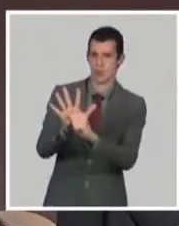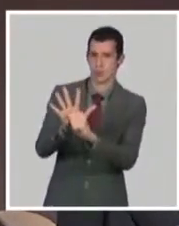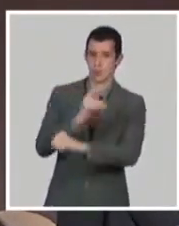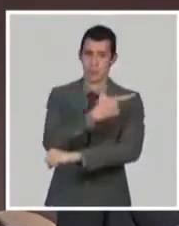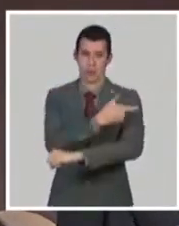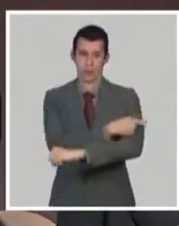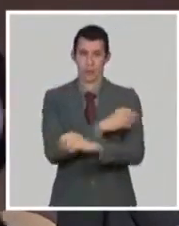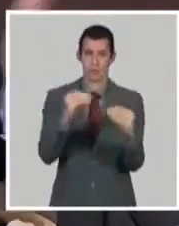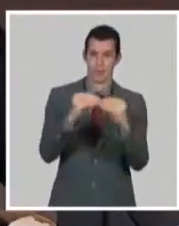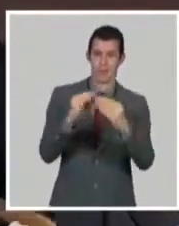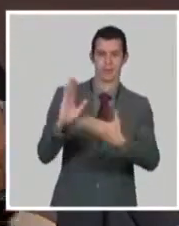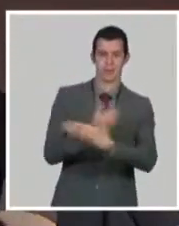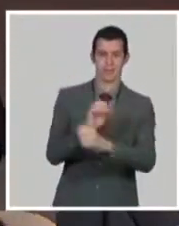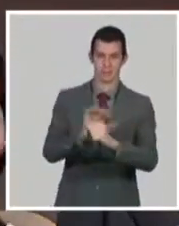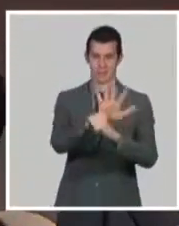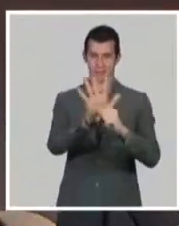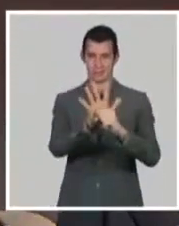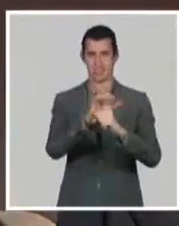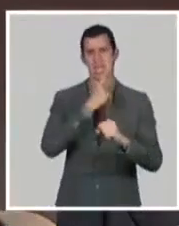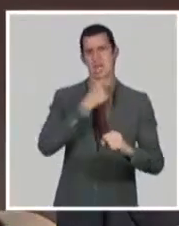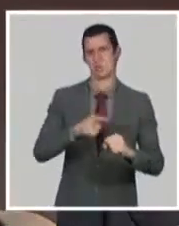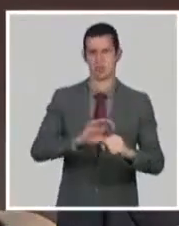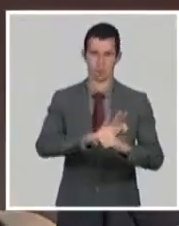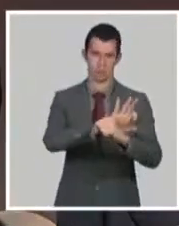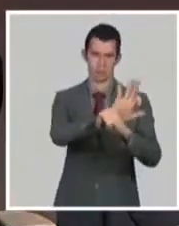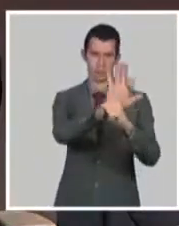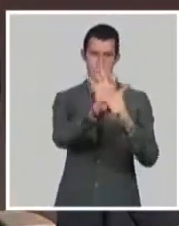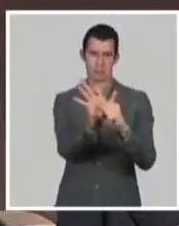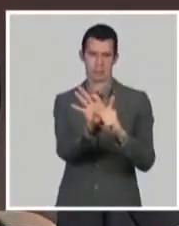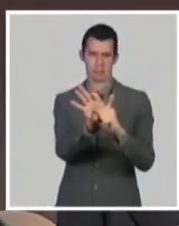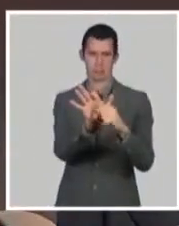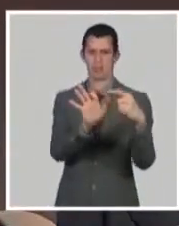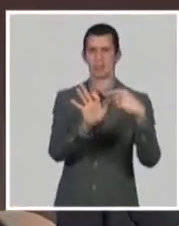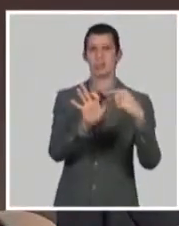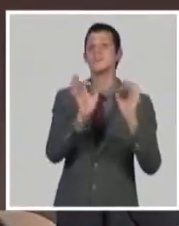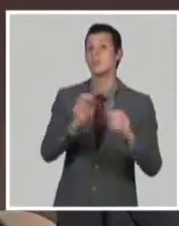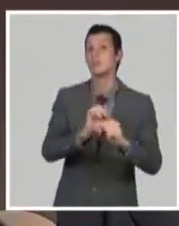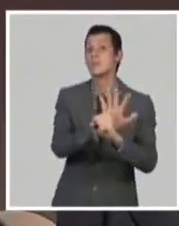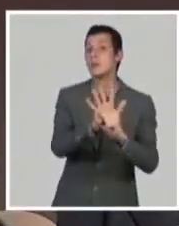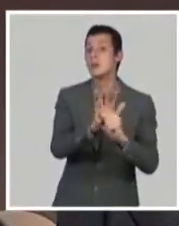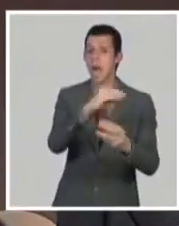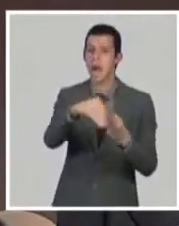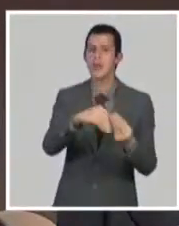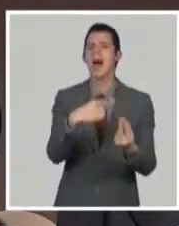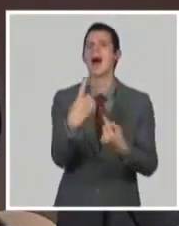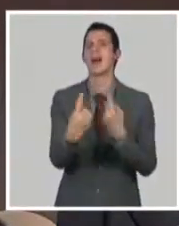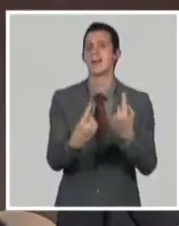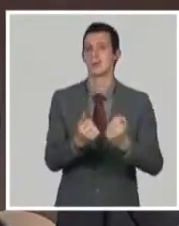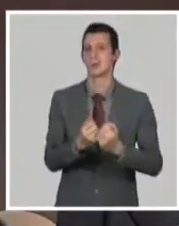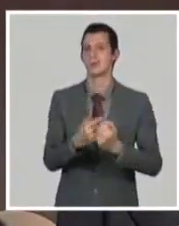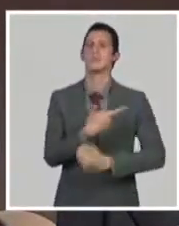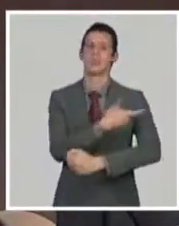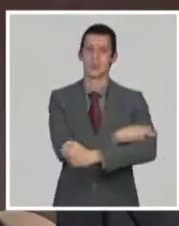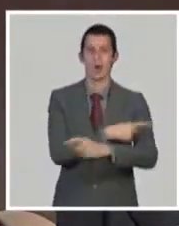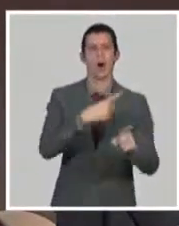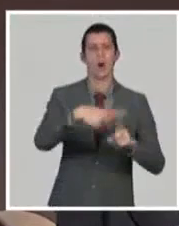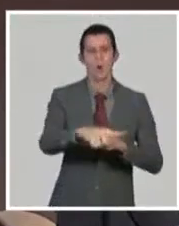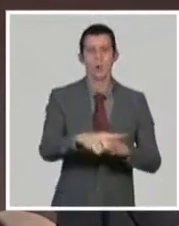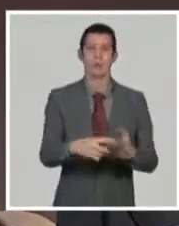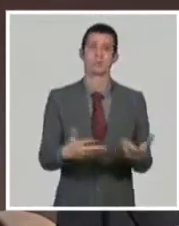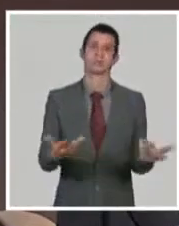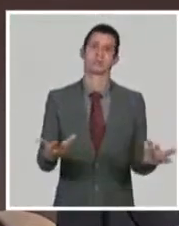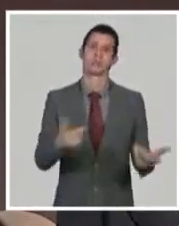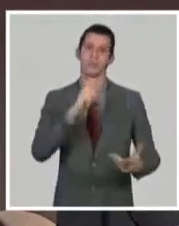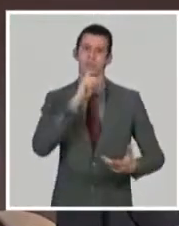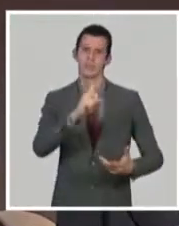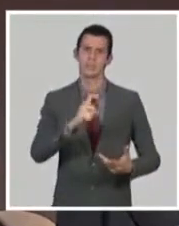virus SARS-CoV-2, desde que surgió, bueno, han aparecido un grupo de mutaciones, o sea que ha sido algo que no ha sorprendido. Que no ha